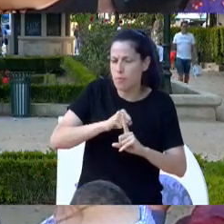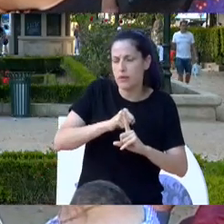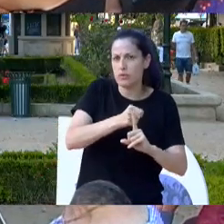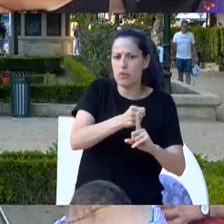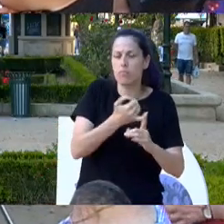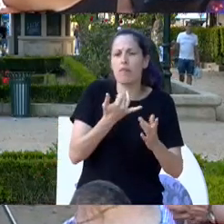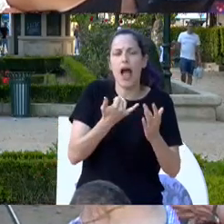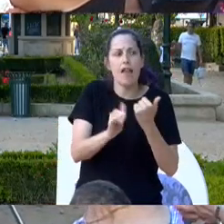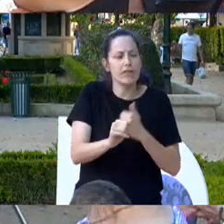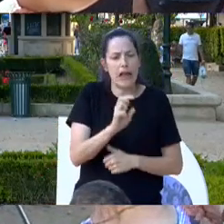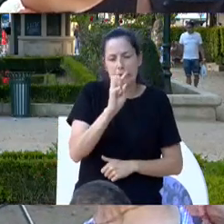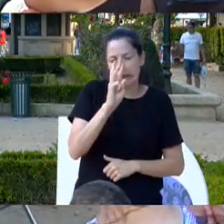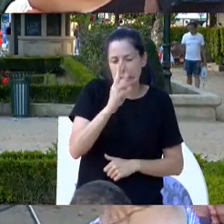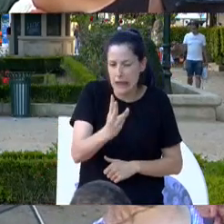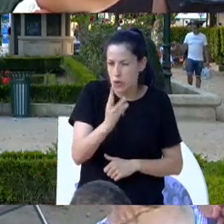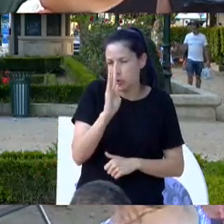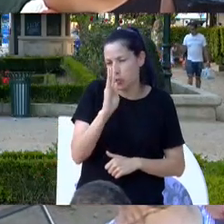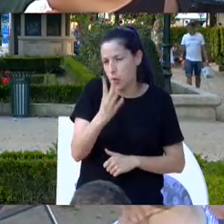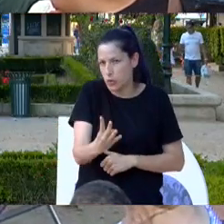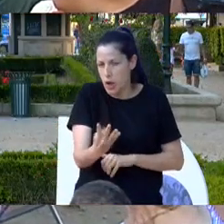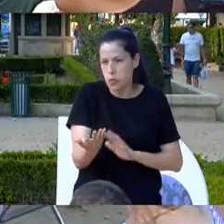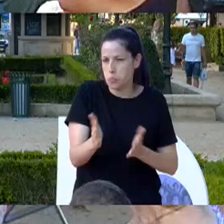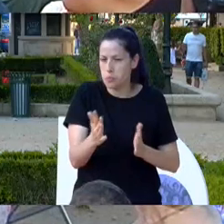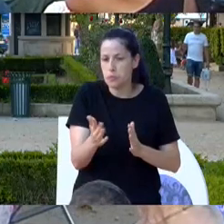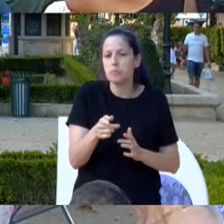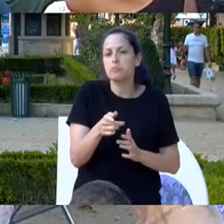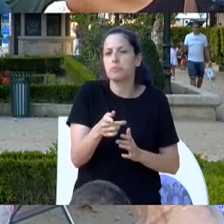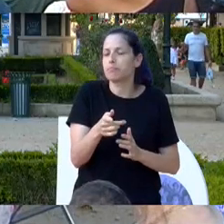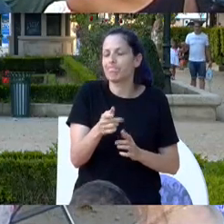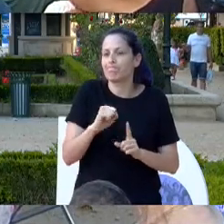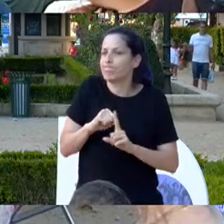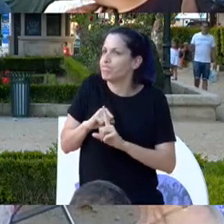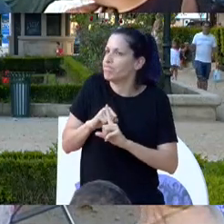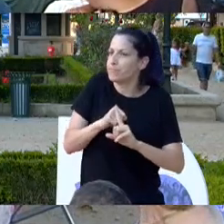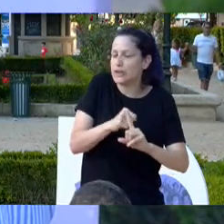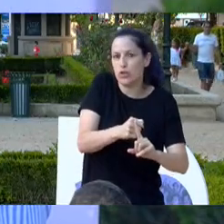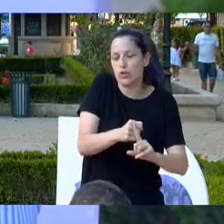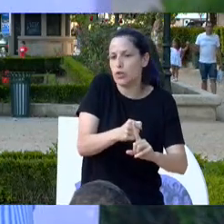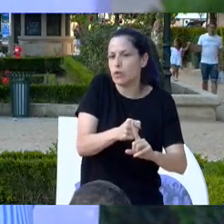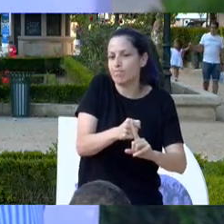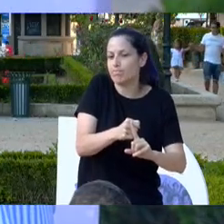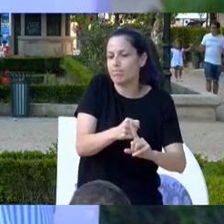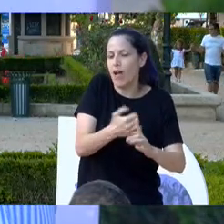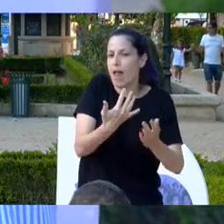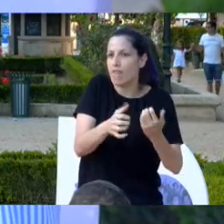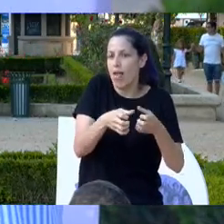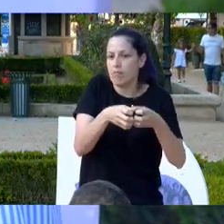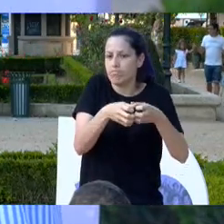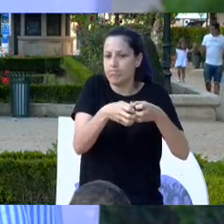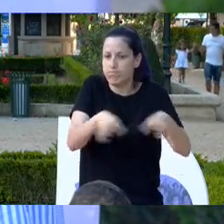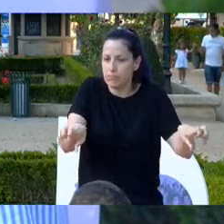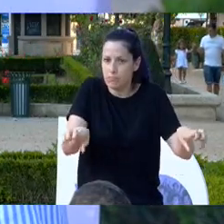de 3 ou 4 anos forzaron as forzas máis reaccionarias a división de